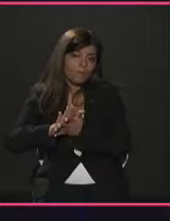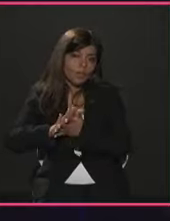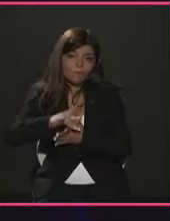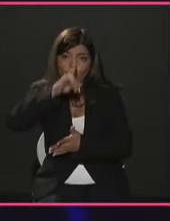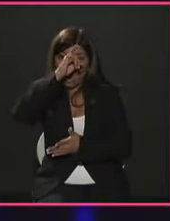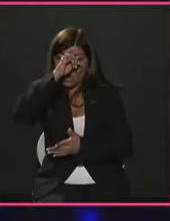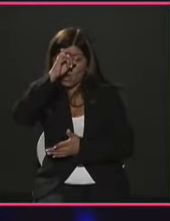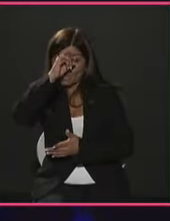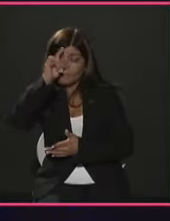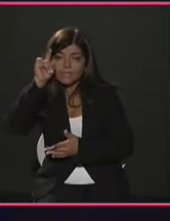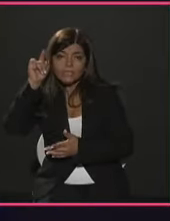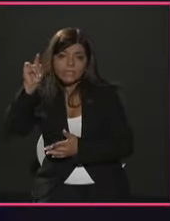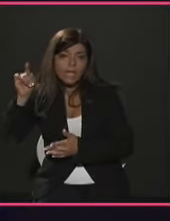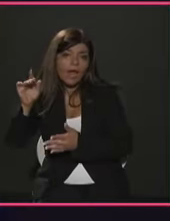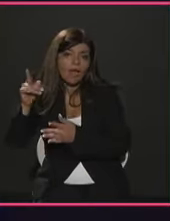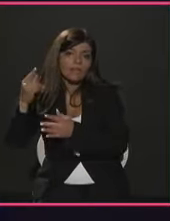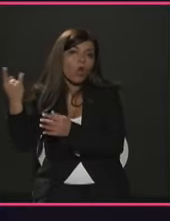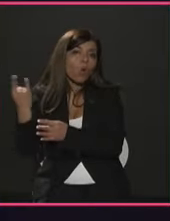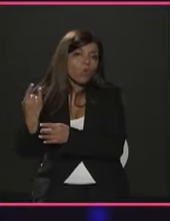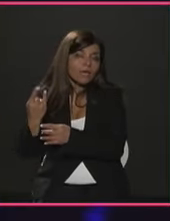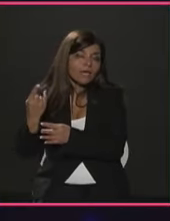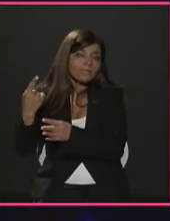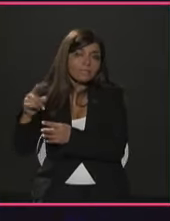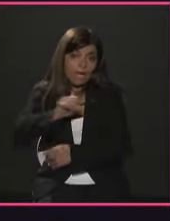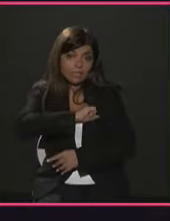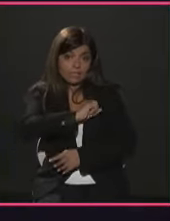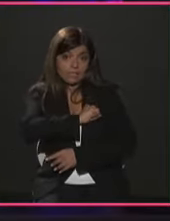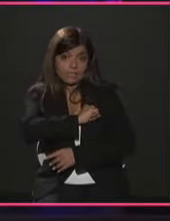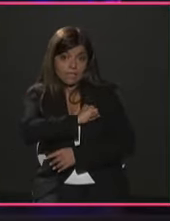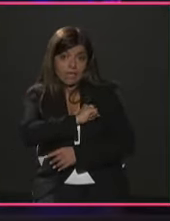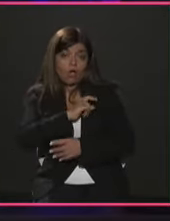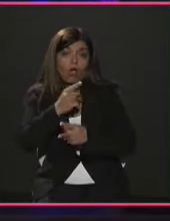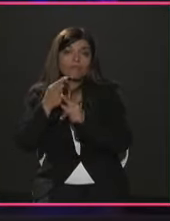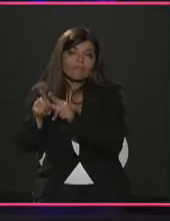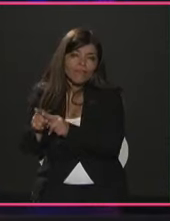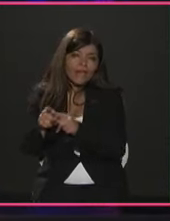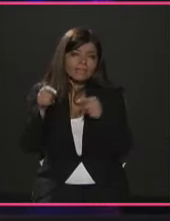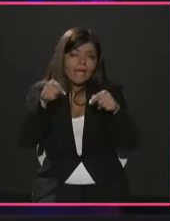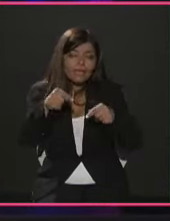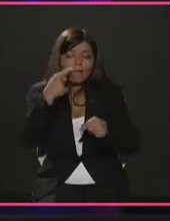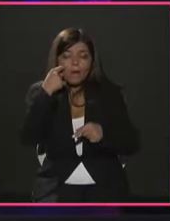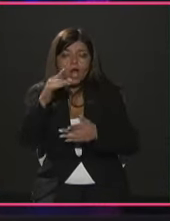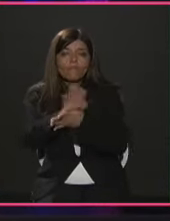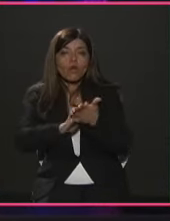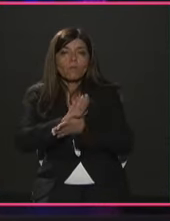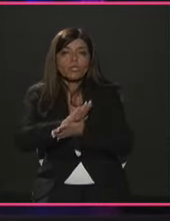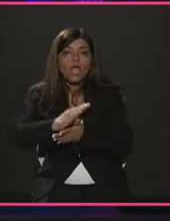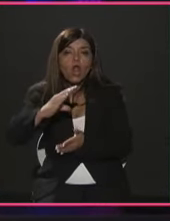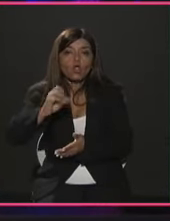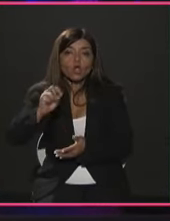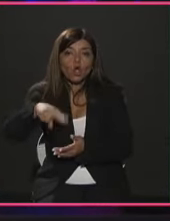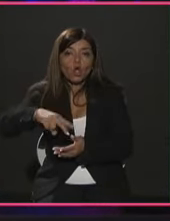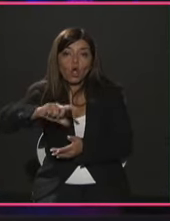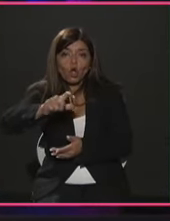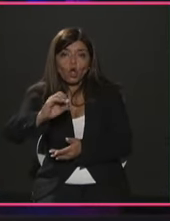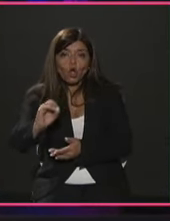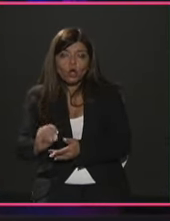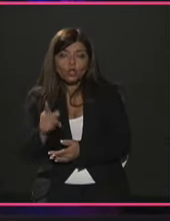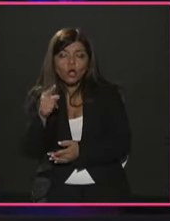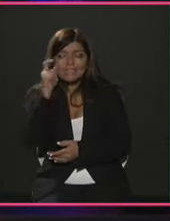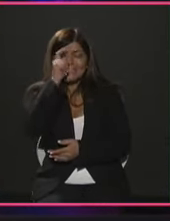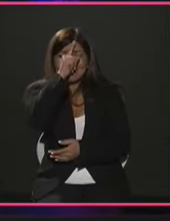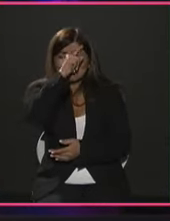hospital clínico de alguna universidad aquí en Santiago de Chile ustedes Ven por ejemplo en el Congo la dificultad